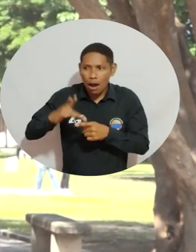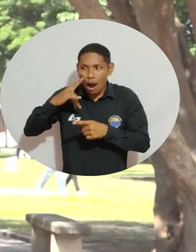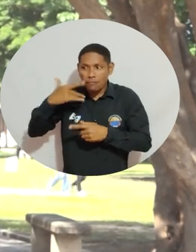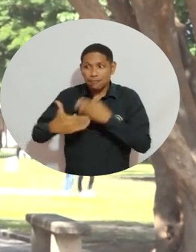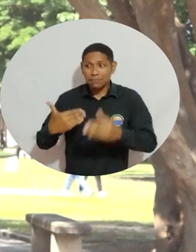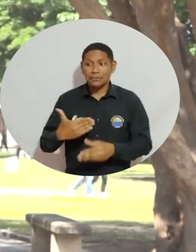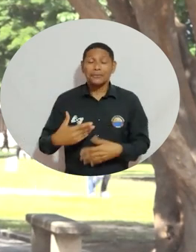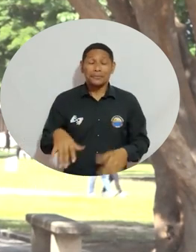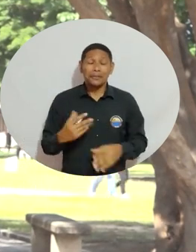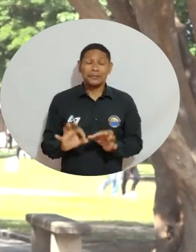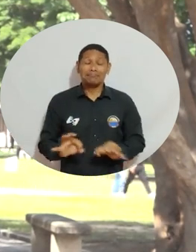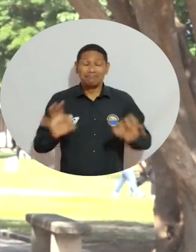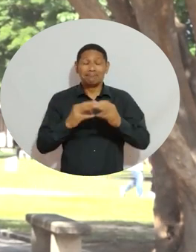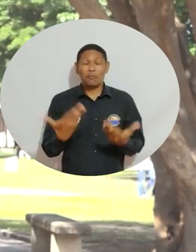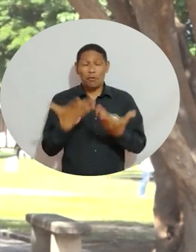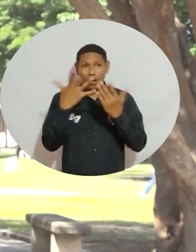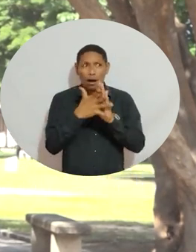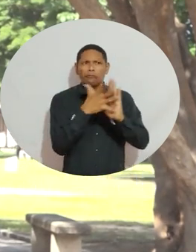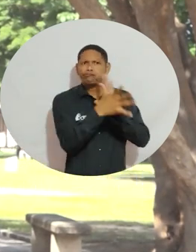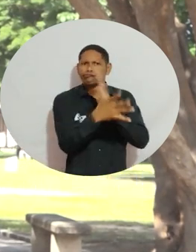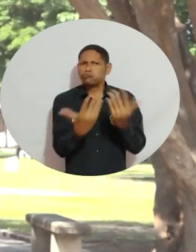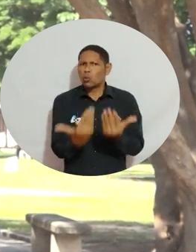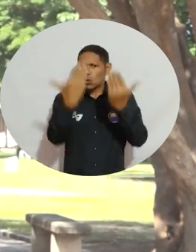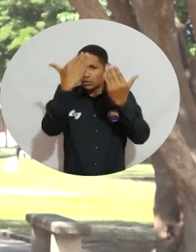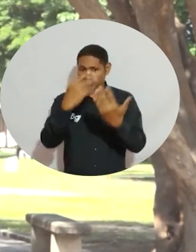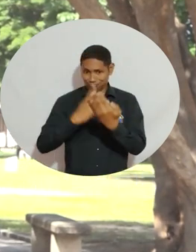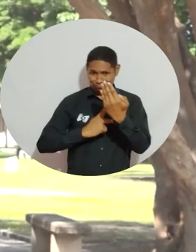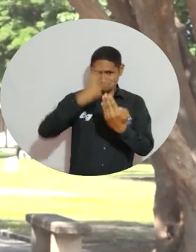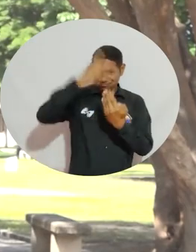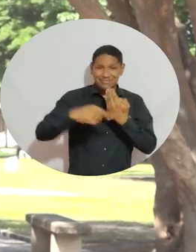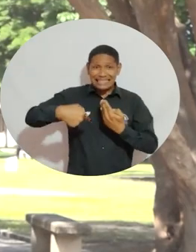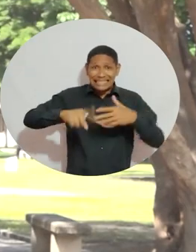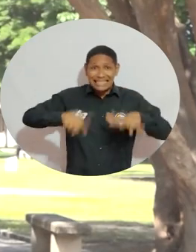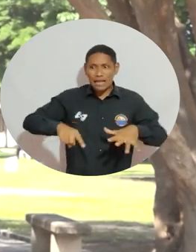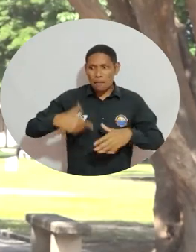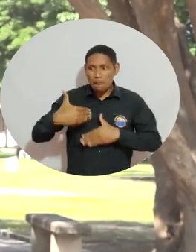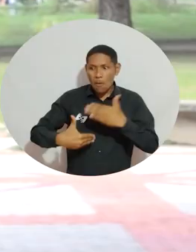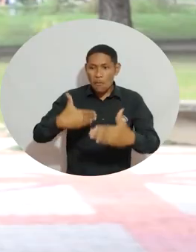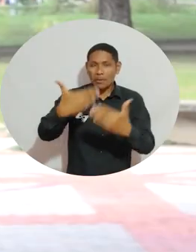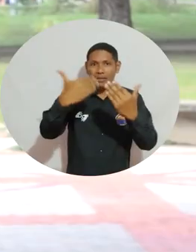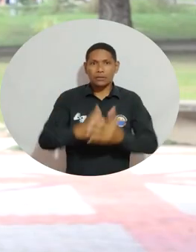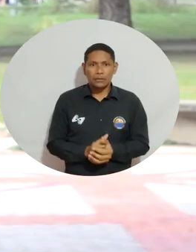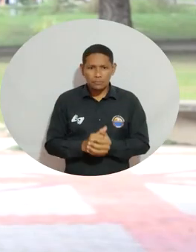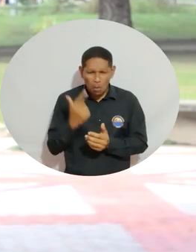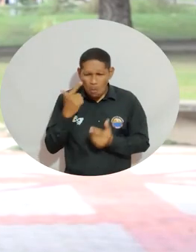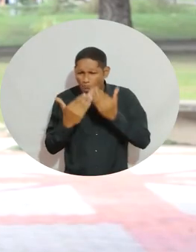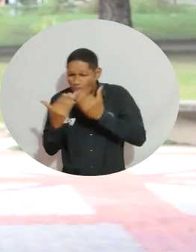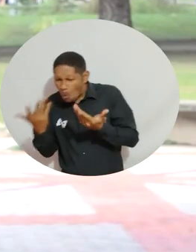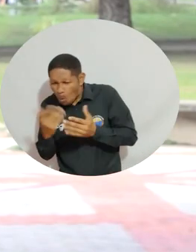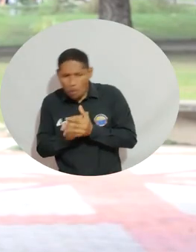entonces me pareció bastante informativo el proyecto que llevamos a cabo este semestre.